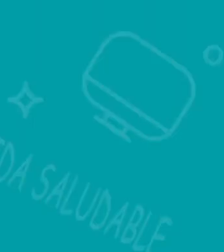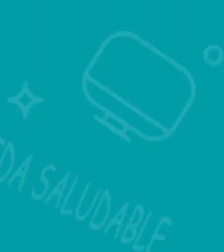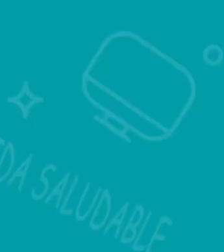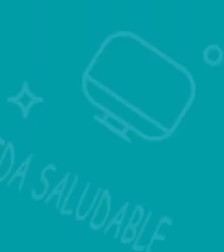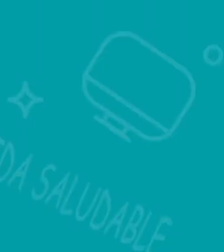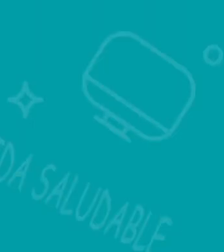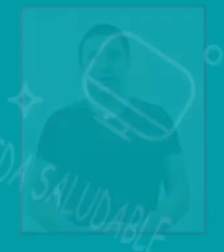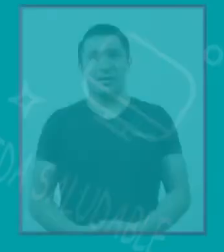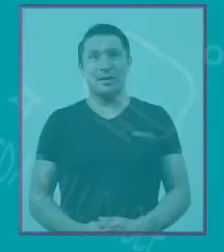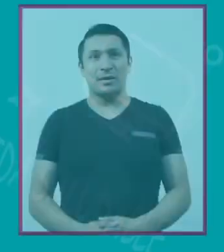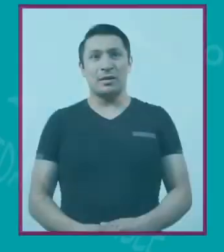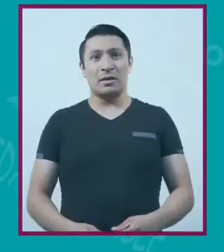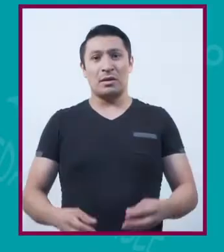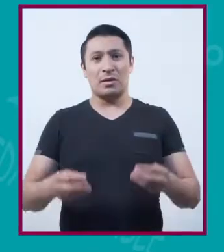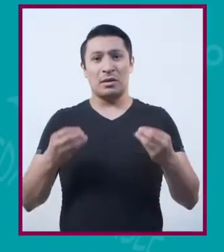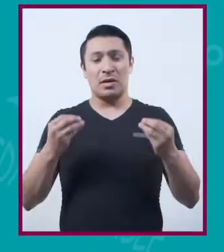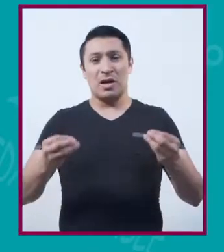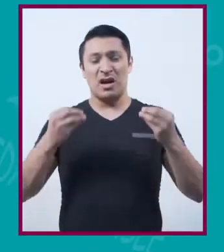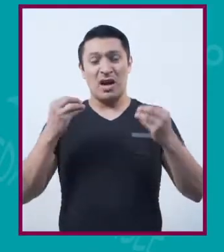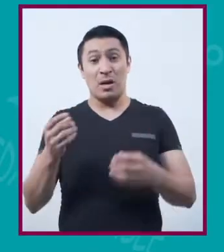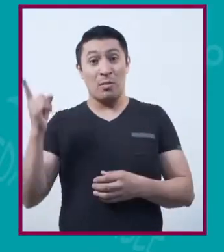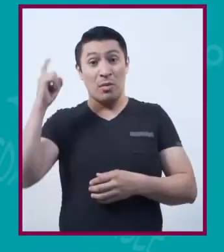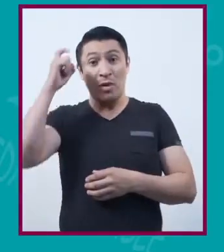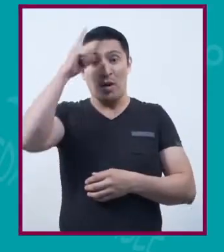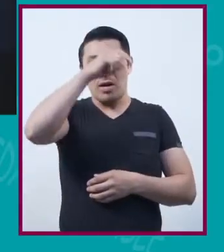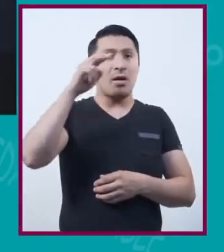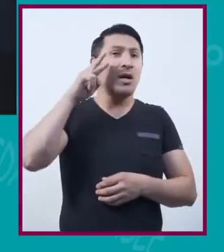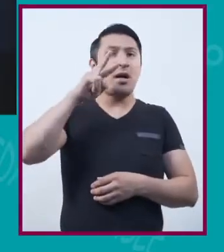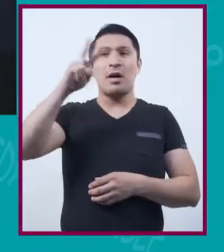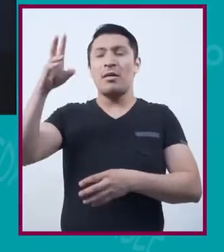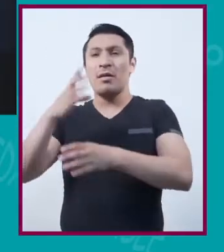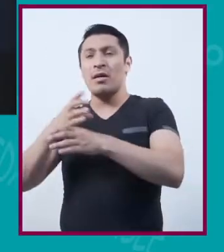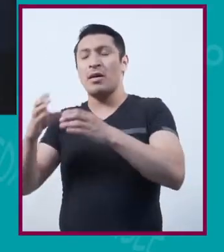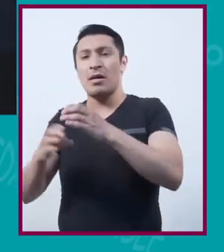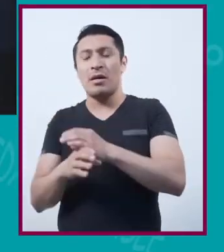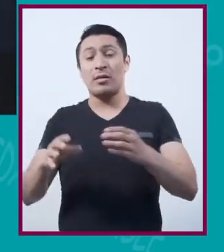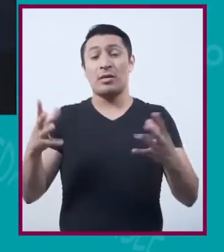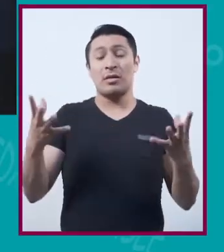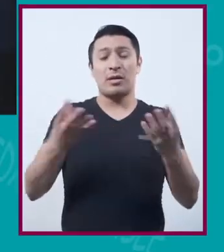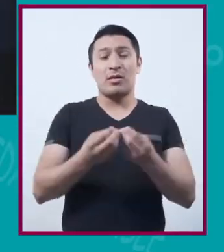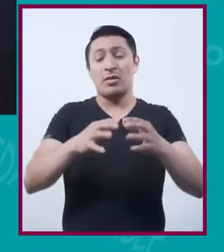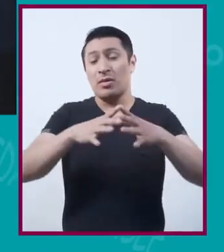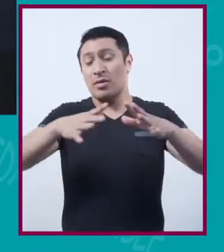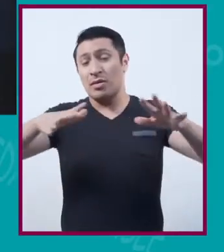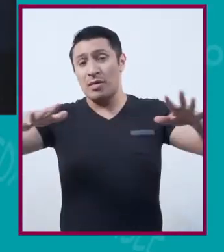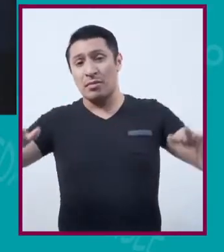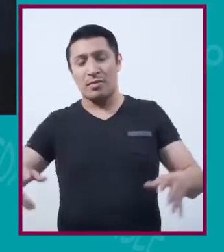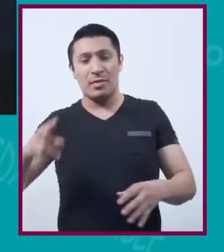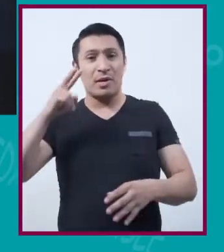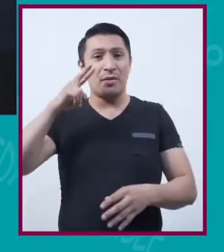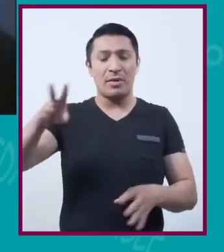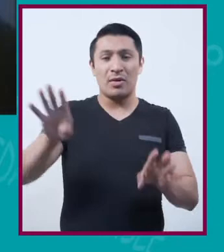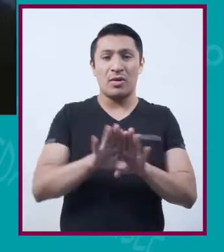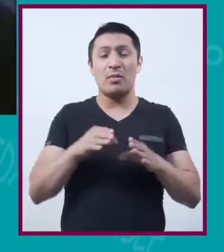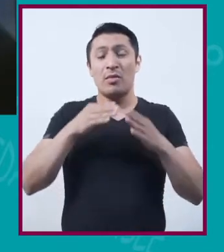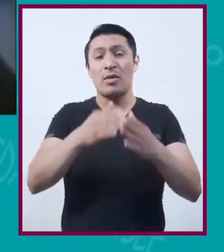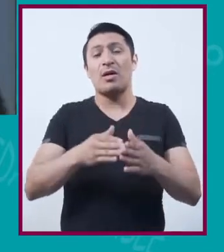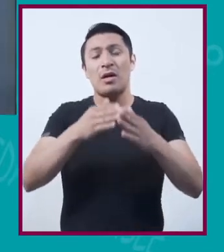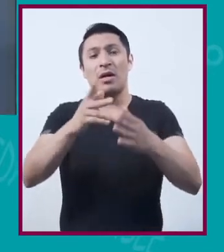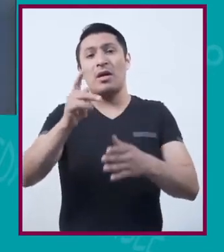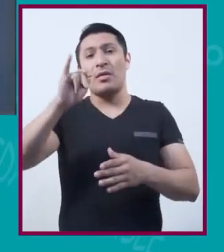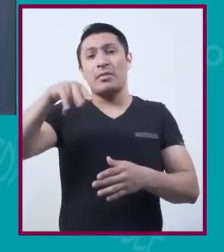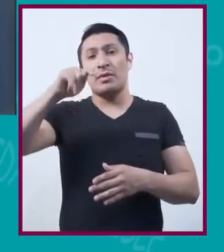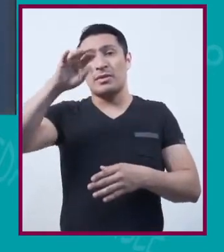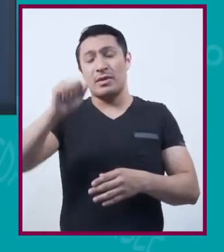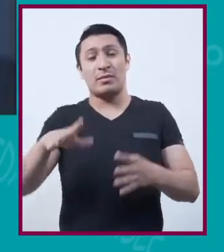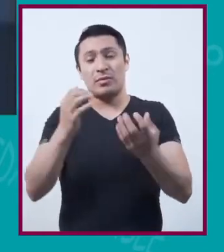Tuvieron mucha mar, más que en todo el viaje habían tenido. Vieron pardelas y un junco verde junto a la nao. Vieron los de la